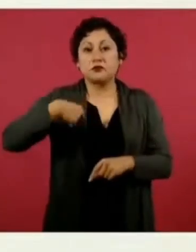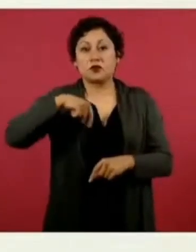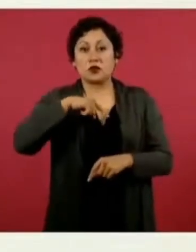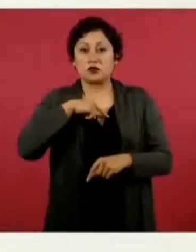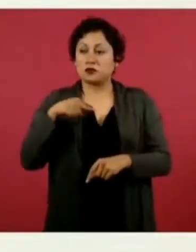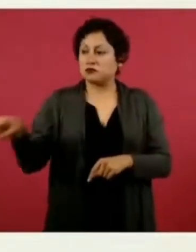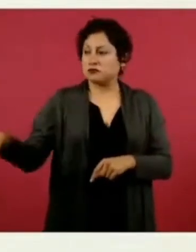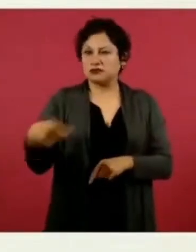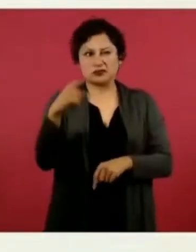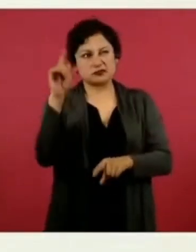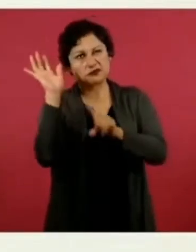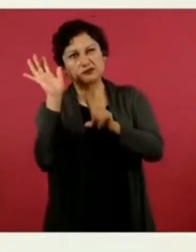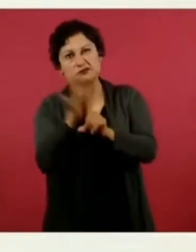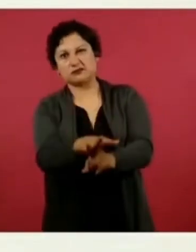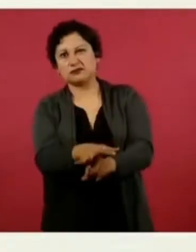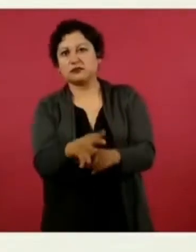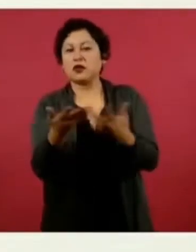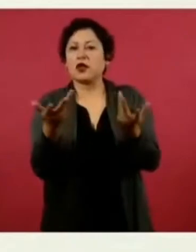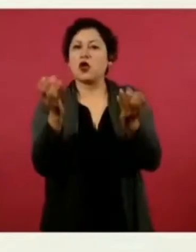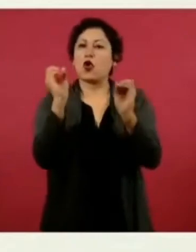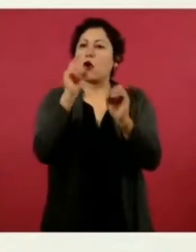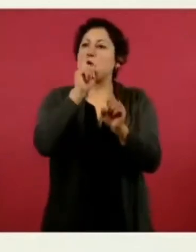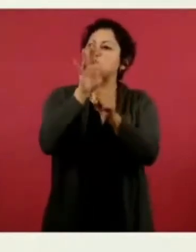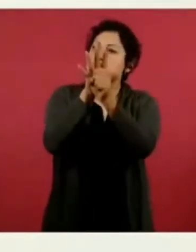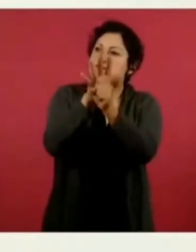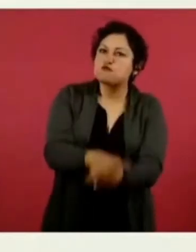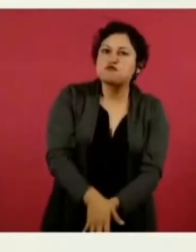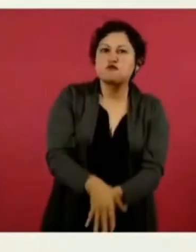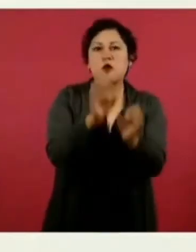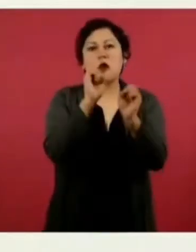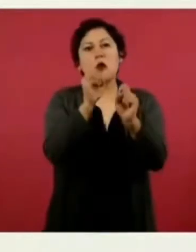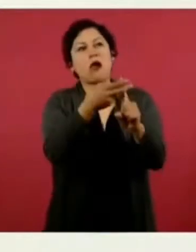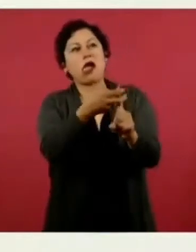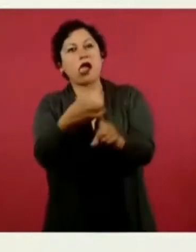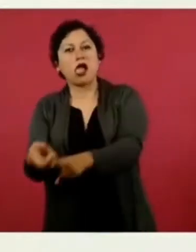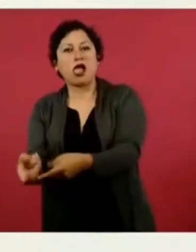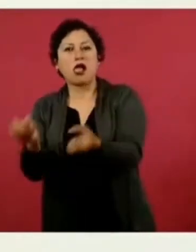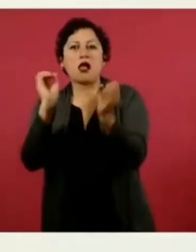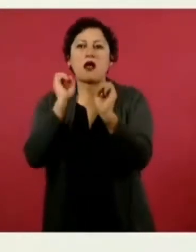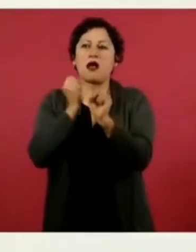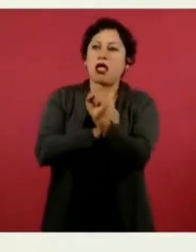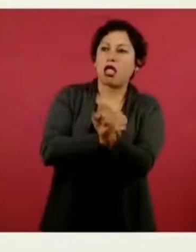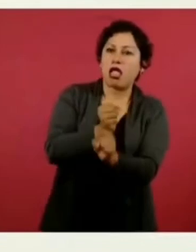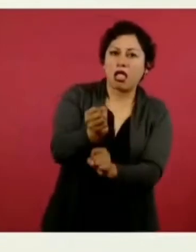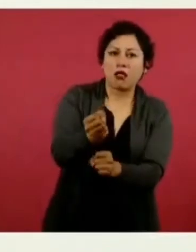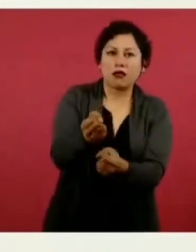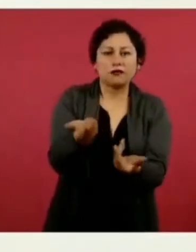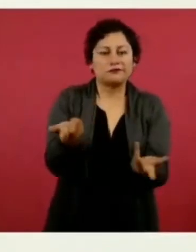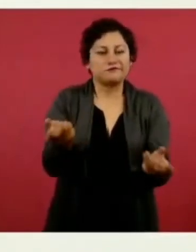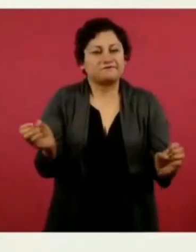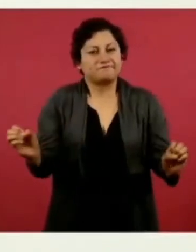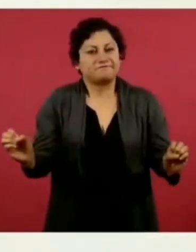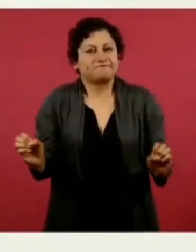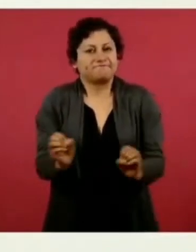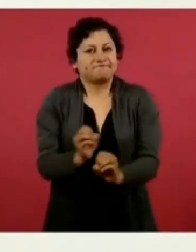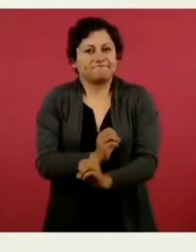perseguir a nadie, reprimir a nadie, desaparecer a nadie, torturar a nadie